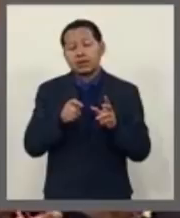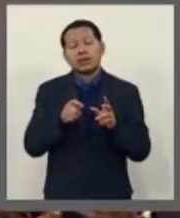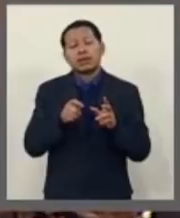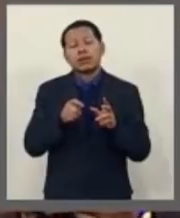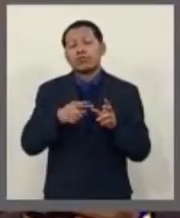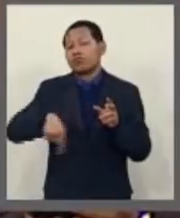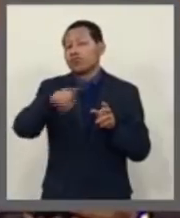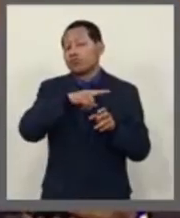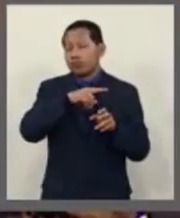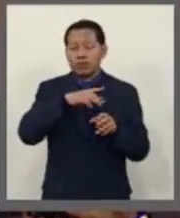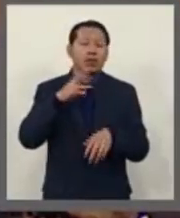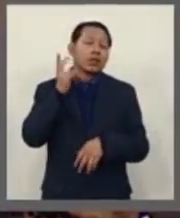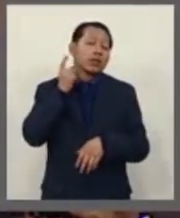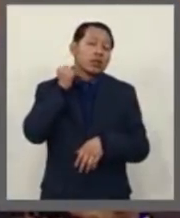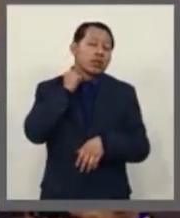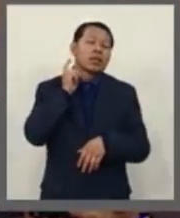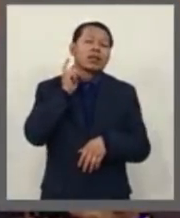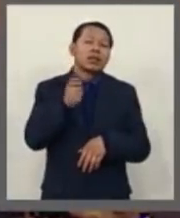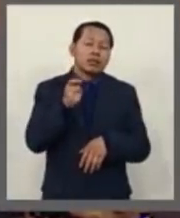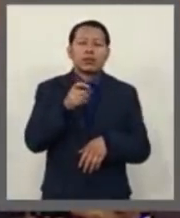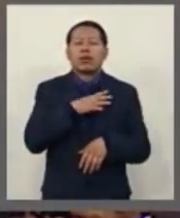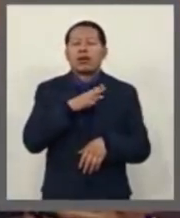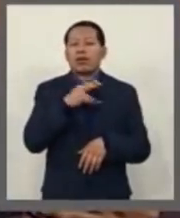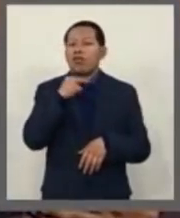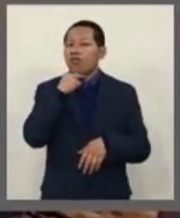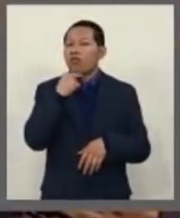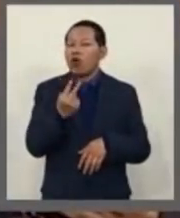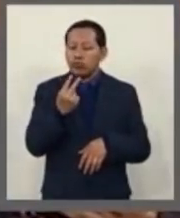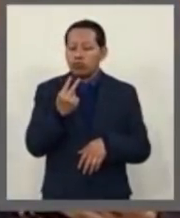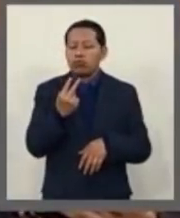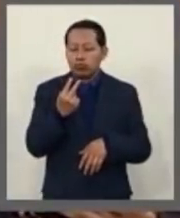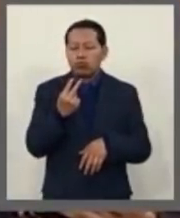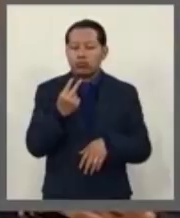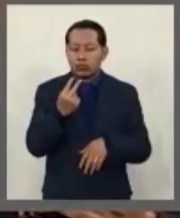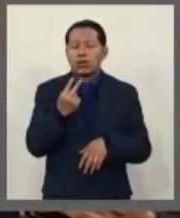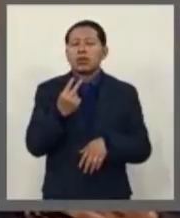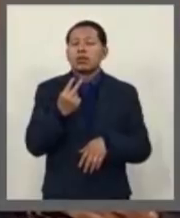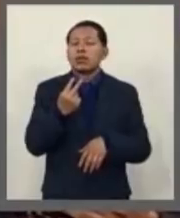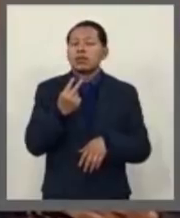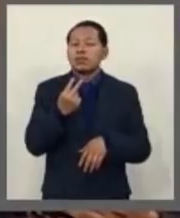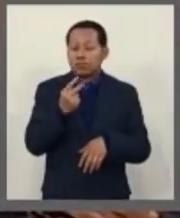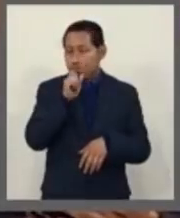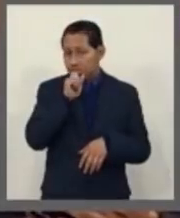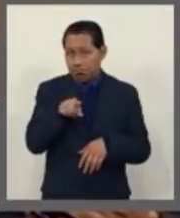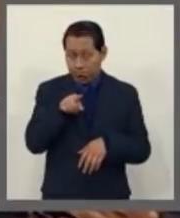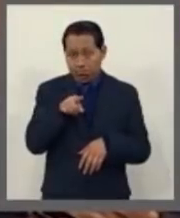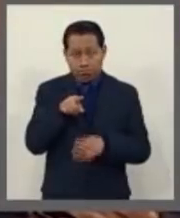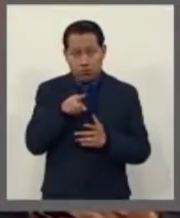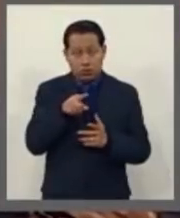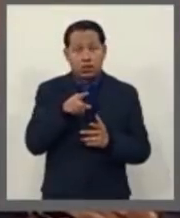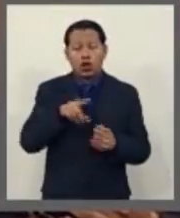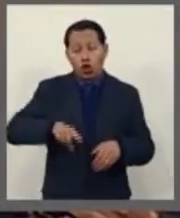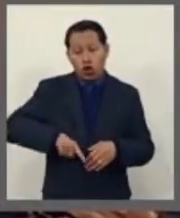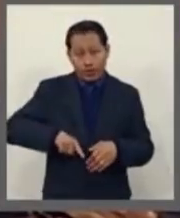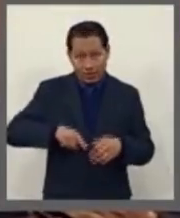una parte importante de la oposición y porque se trata estimados legisladores de